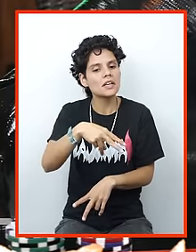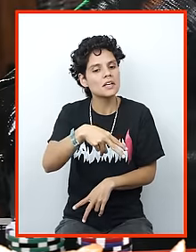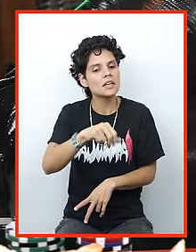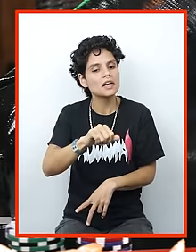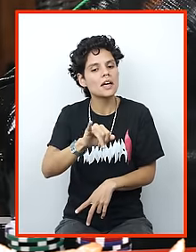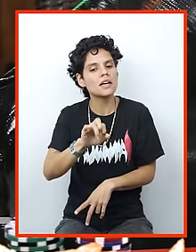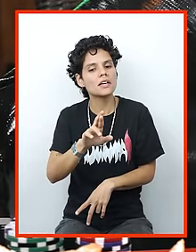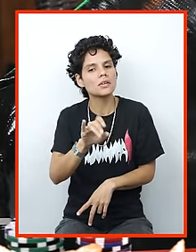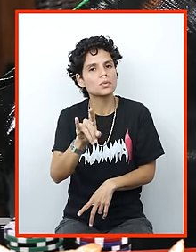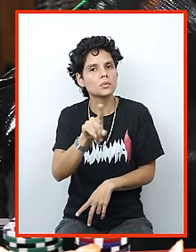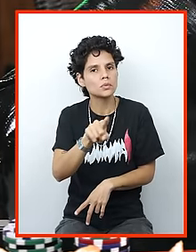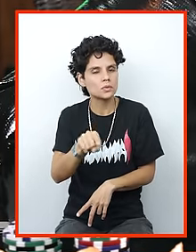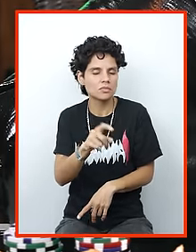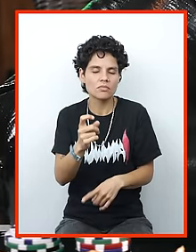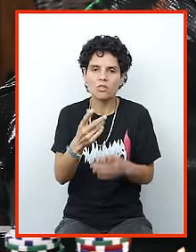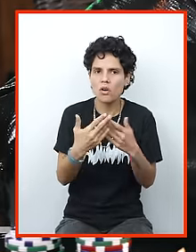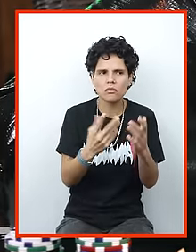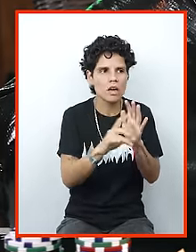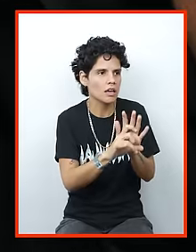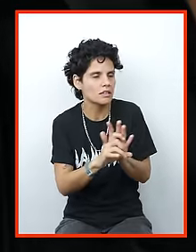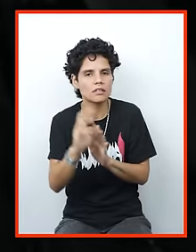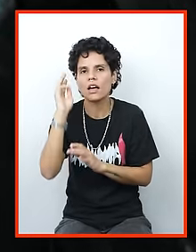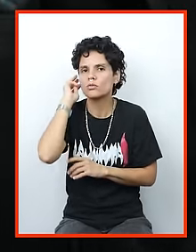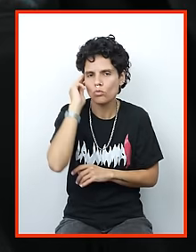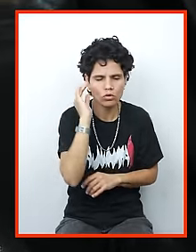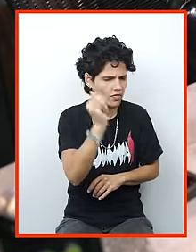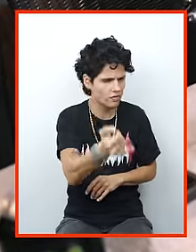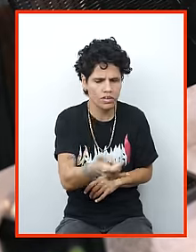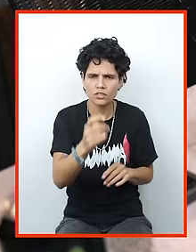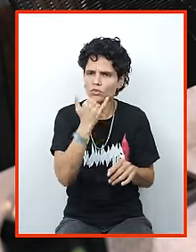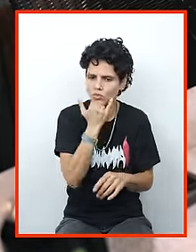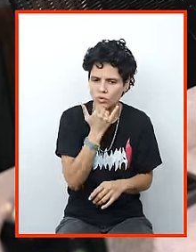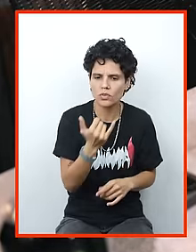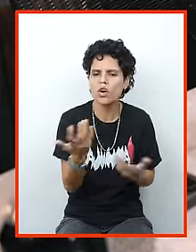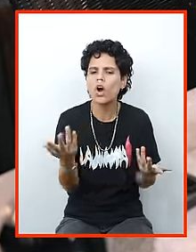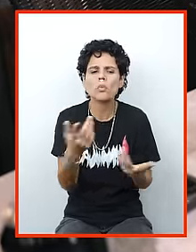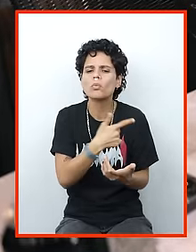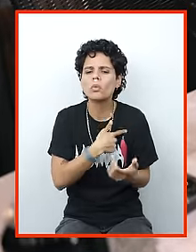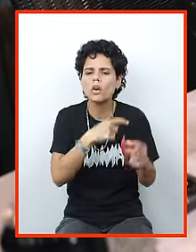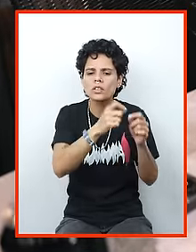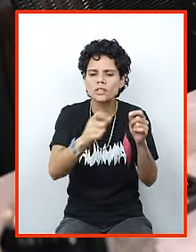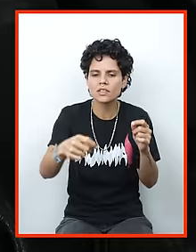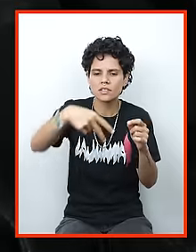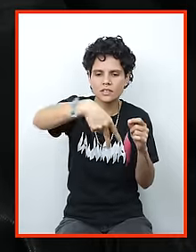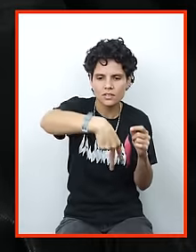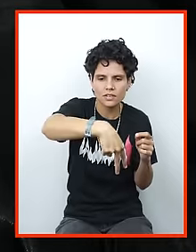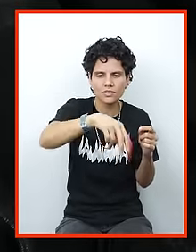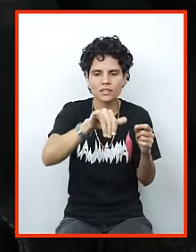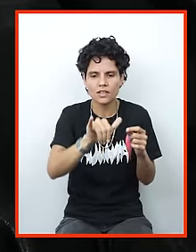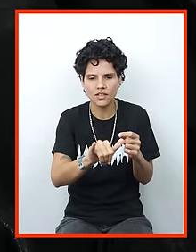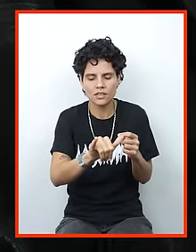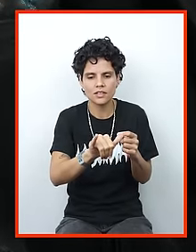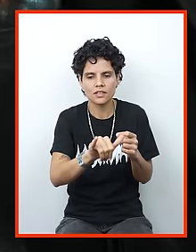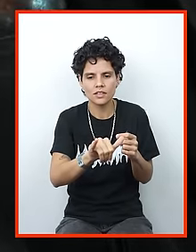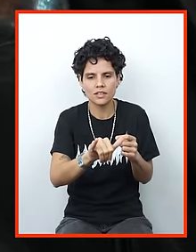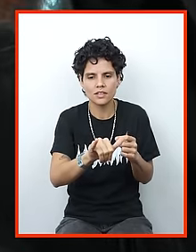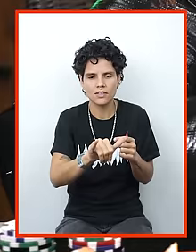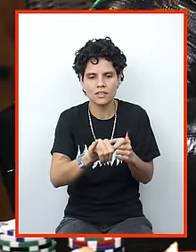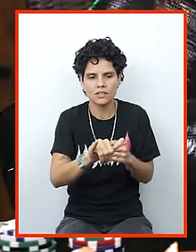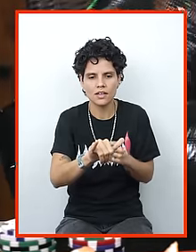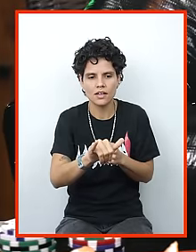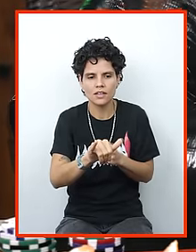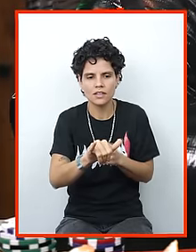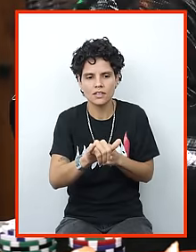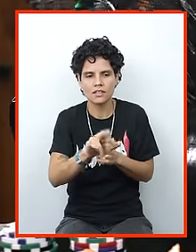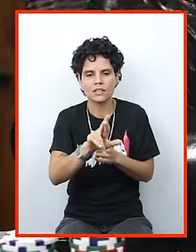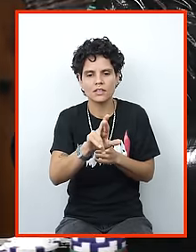Nairus. Nairus en Insta, YouTube, en Nairus. Spotify, en todos lados. Nairus, ¿cómo se escribe ahí? ¿Cómo suena? Nairus. N-Y-R-U-Z.